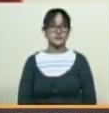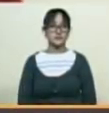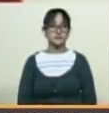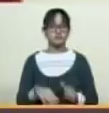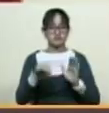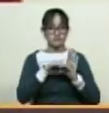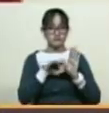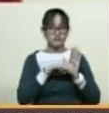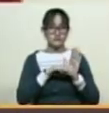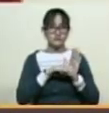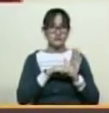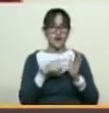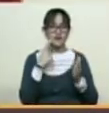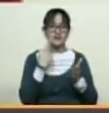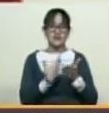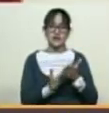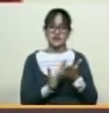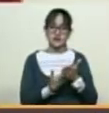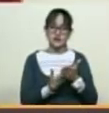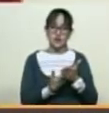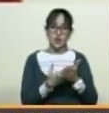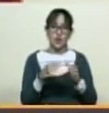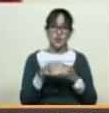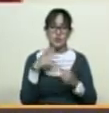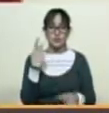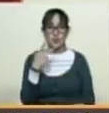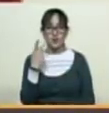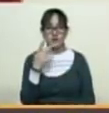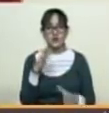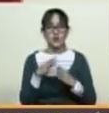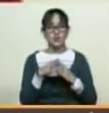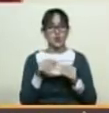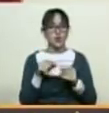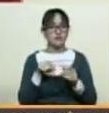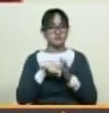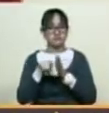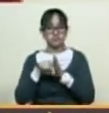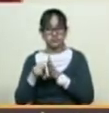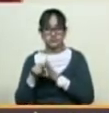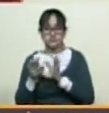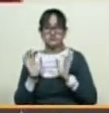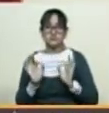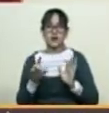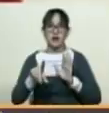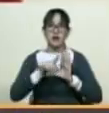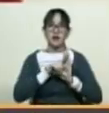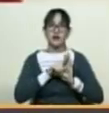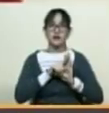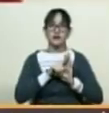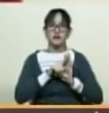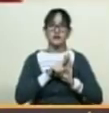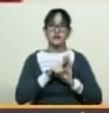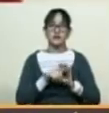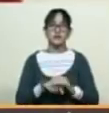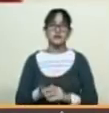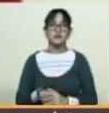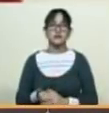la presencia de los testigos de los partidos políticos en todas las instancias que están establecidas en la ley, así